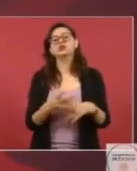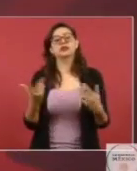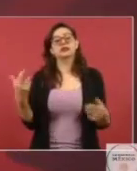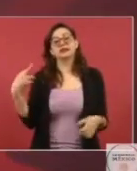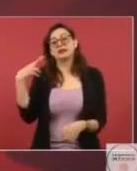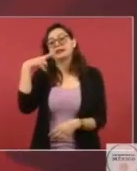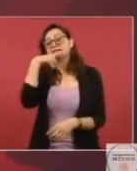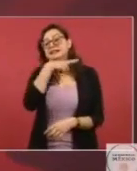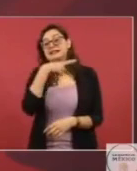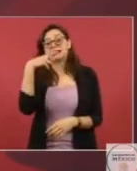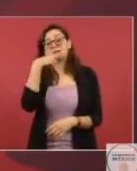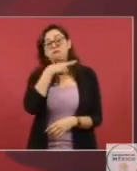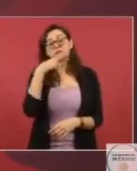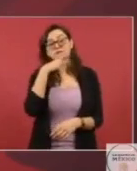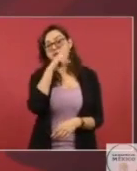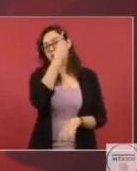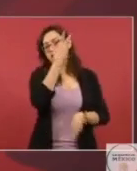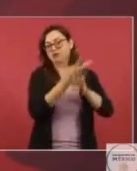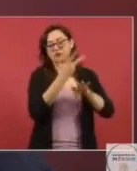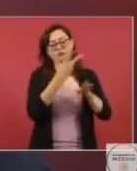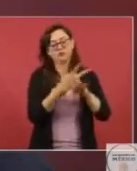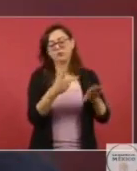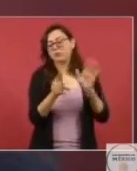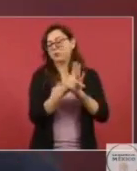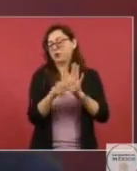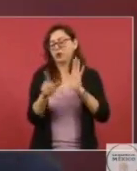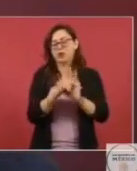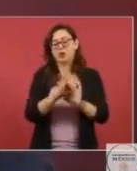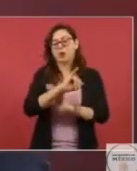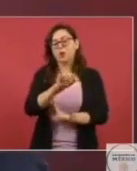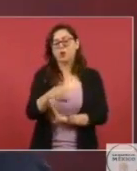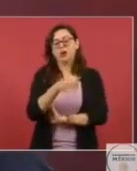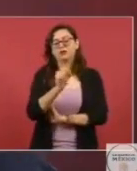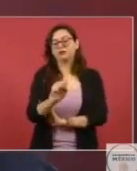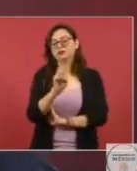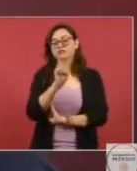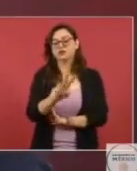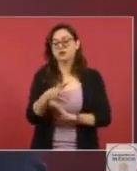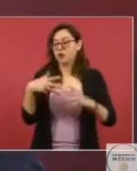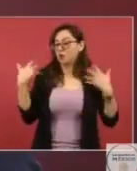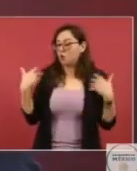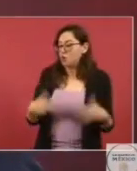quiero. Y pásenla de maravilla. Hoy es nuestro día, mujeres chingonas.